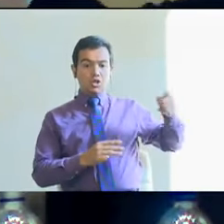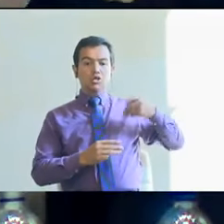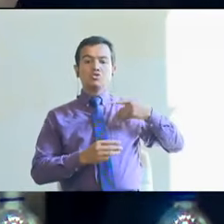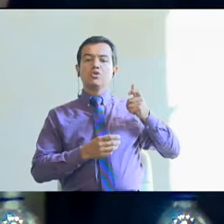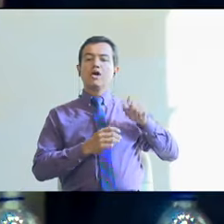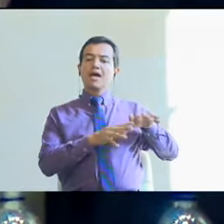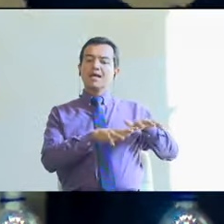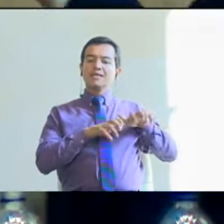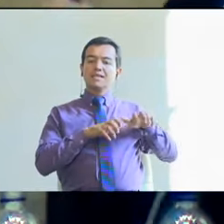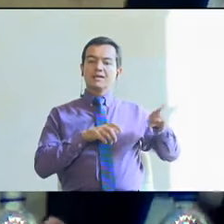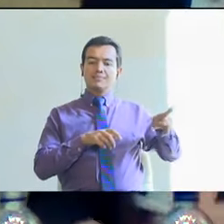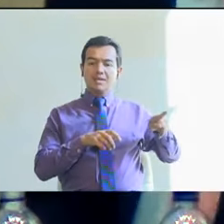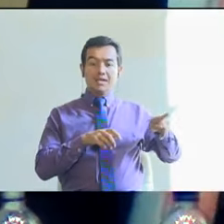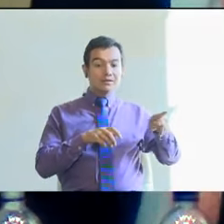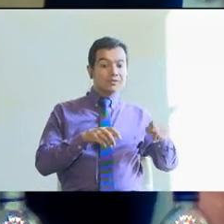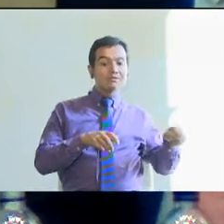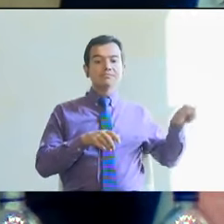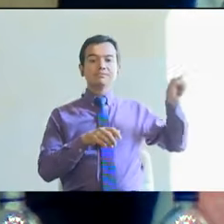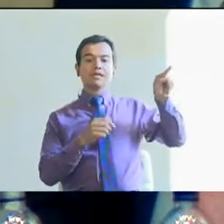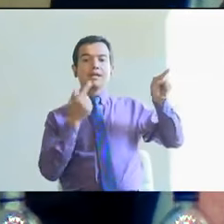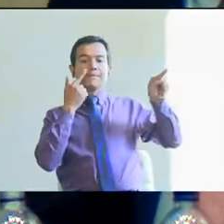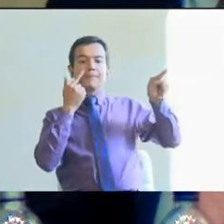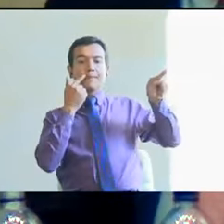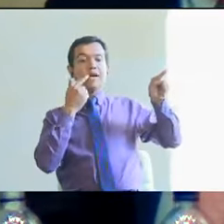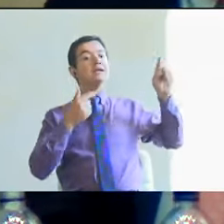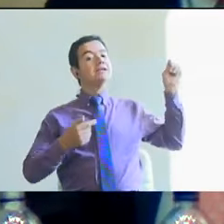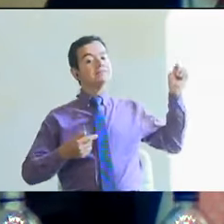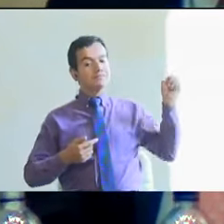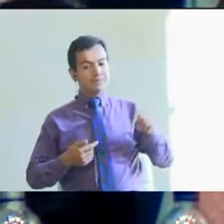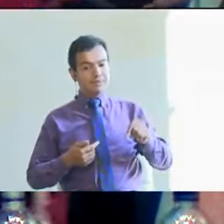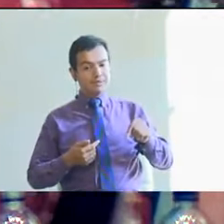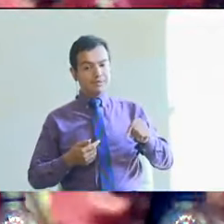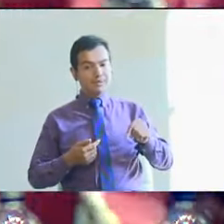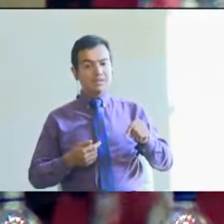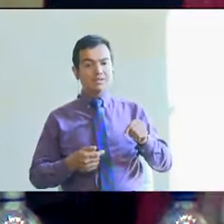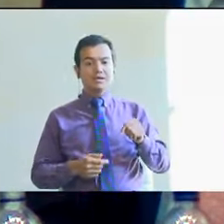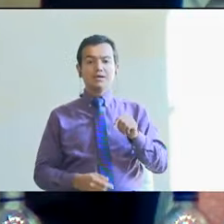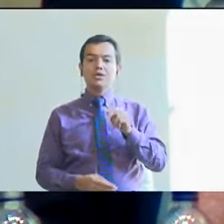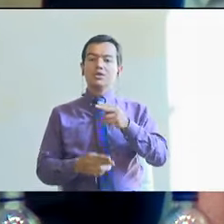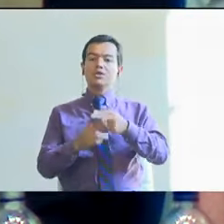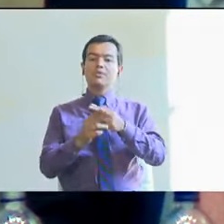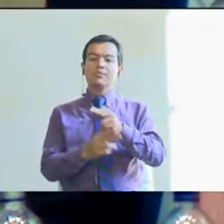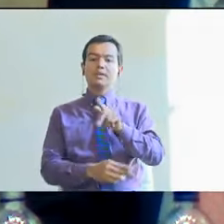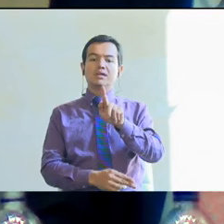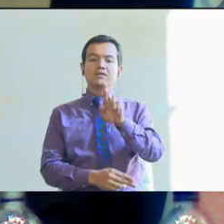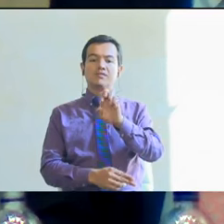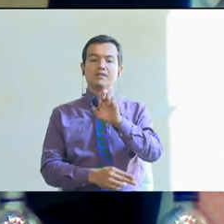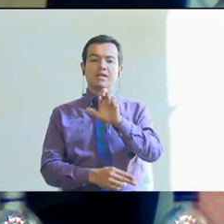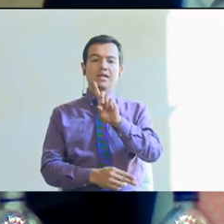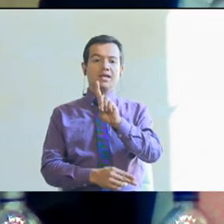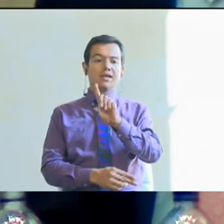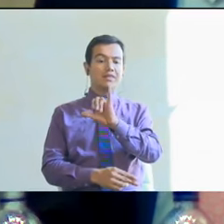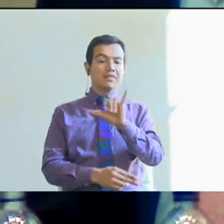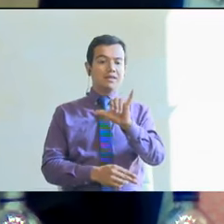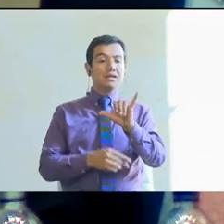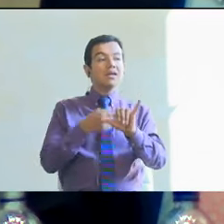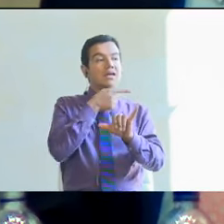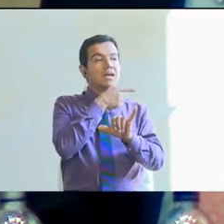elegida Fredy Guevara que en este momento violando su inmunidad